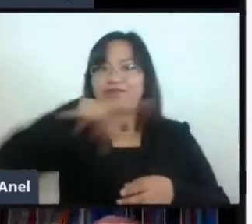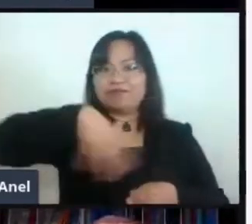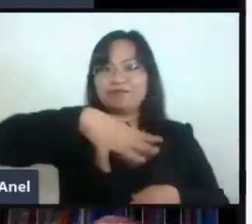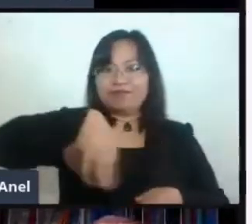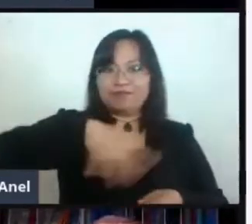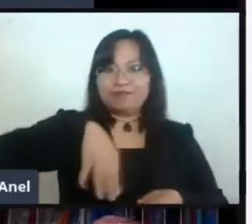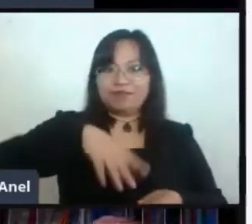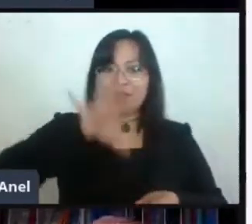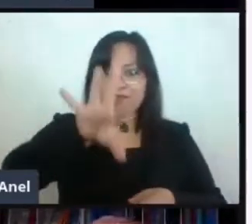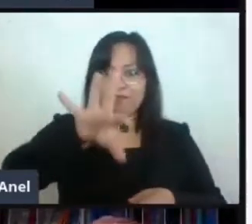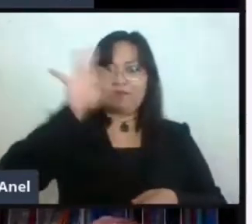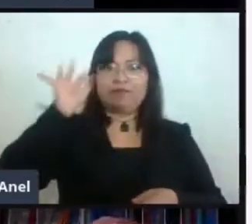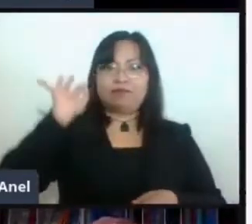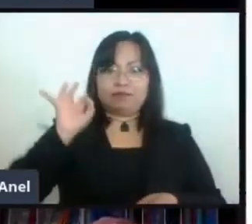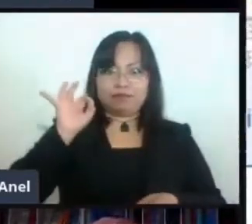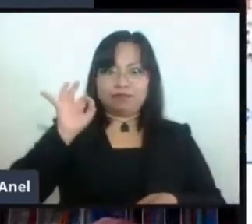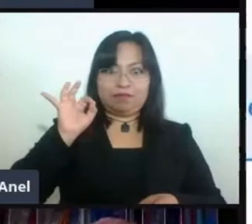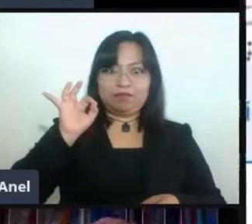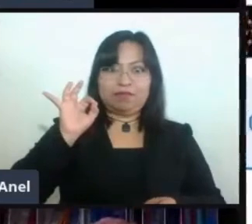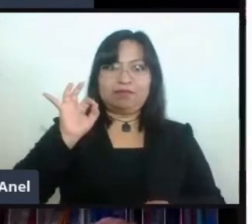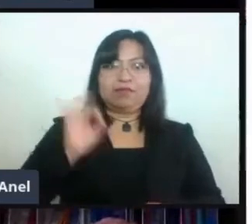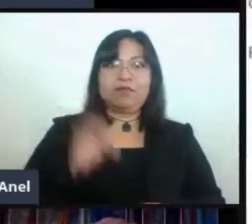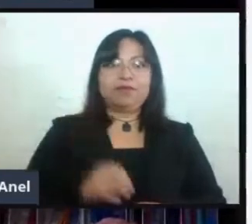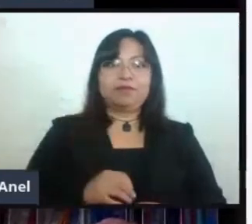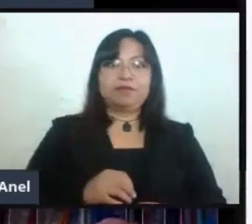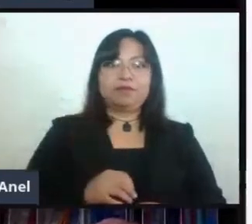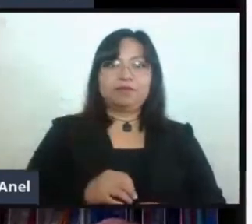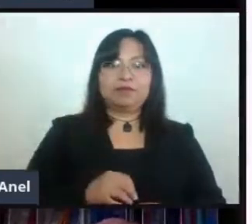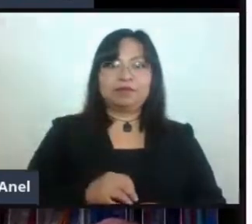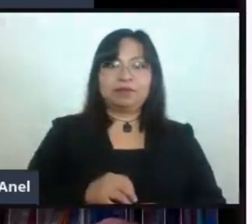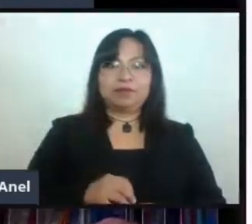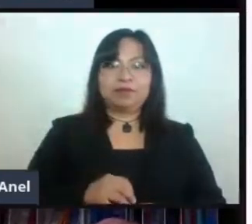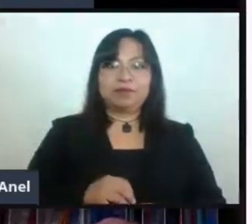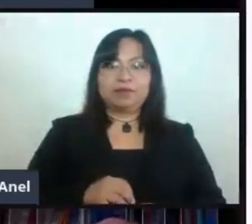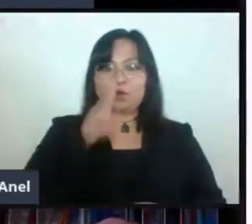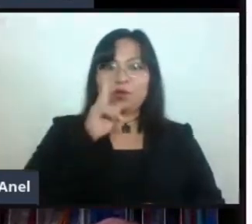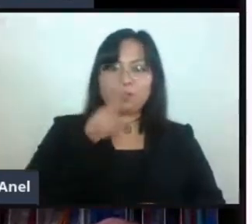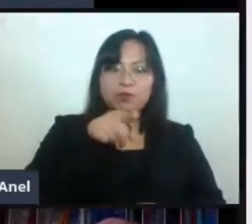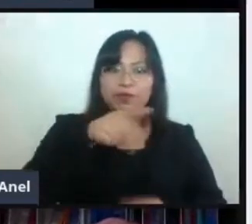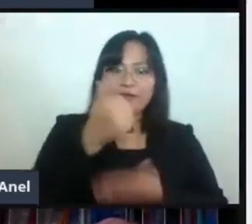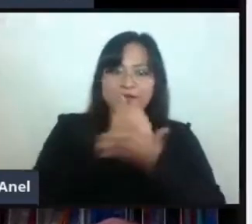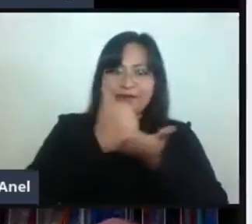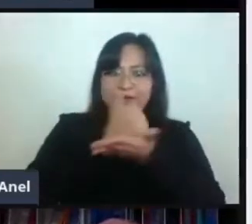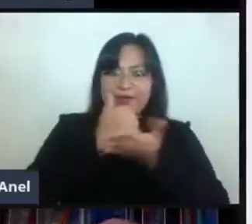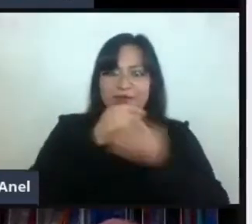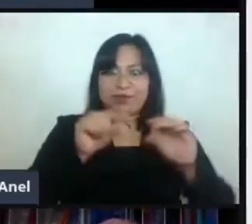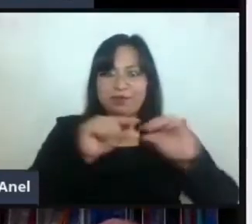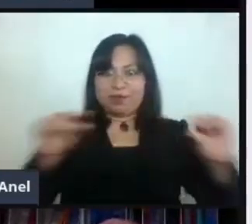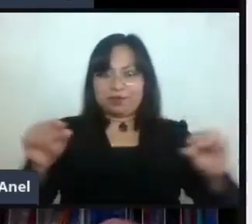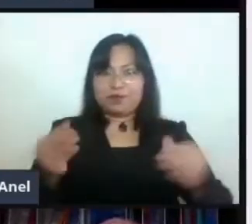selecciono, ¿sí? Y miren, aquí me aparece esta banda azul que me dice insertar.